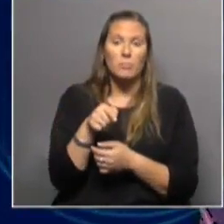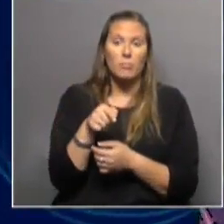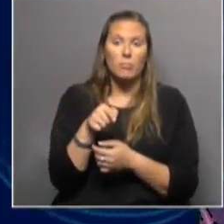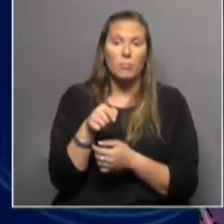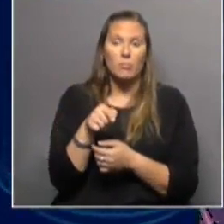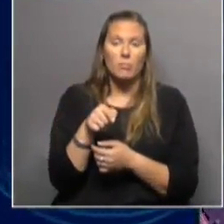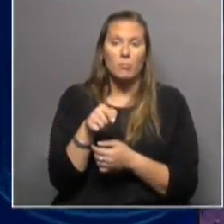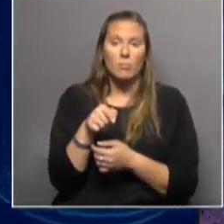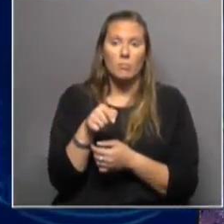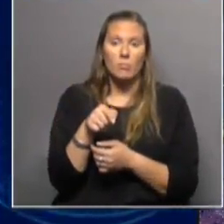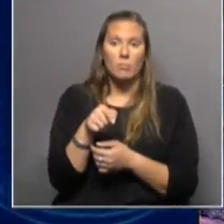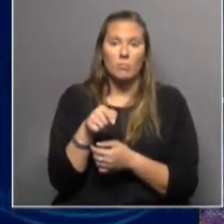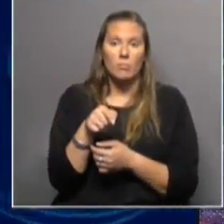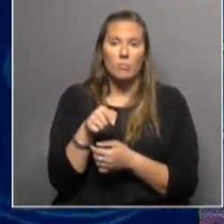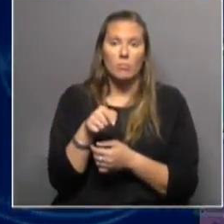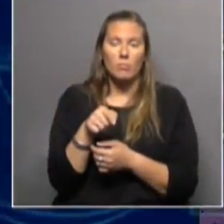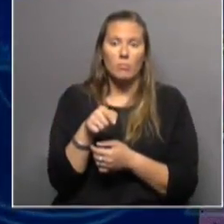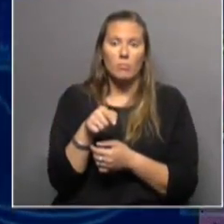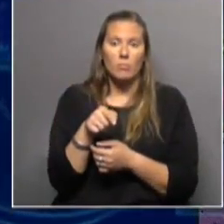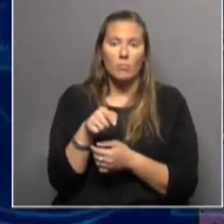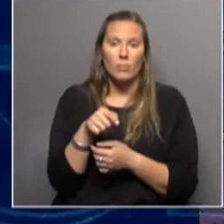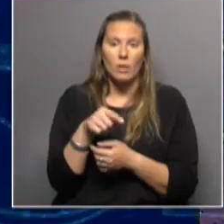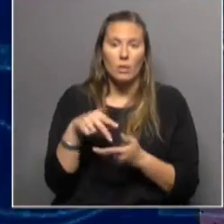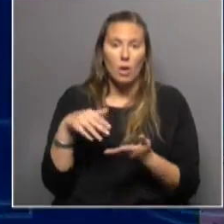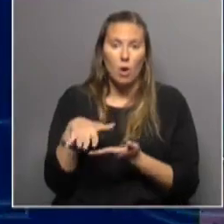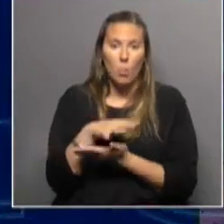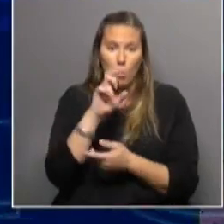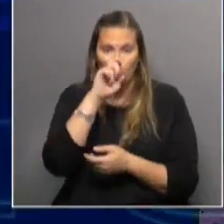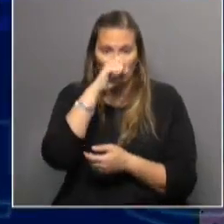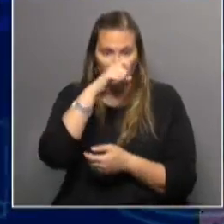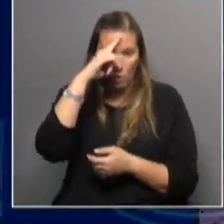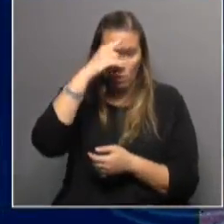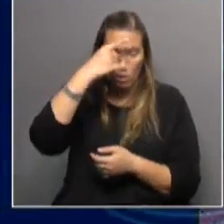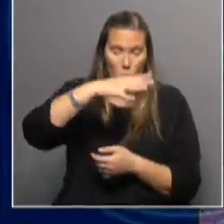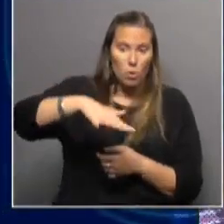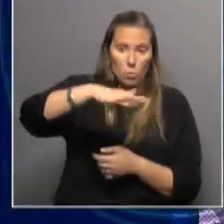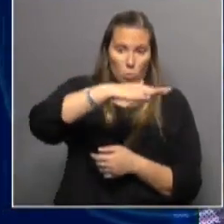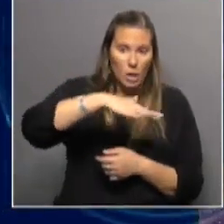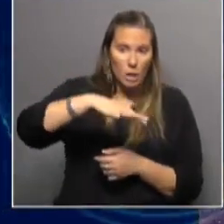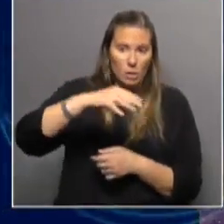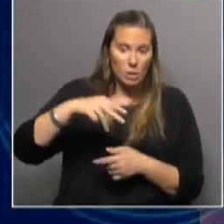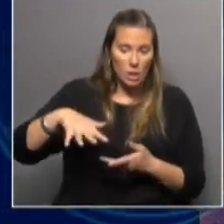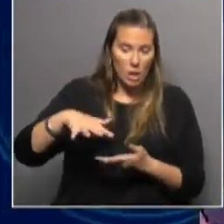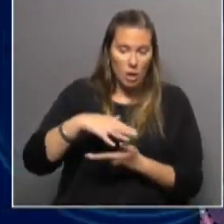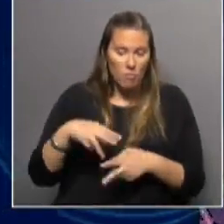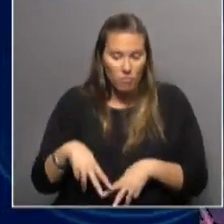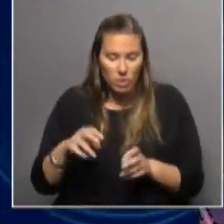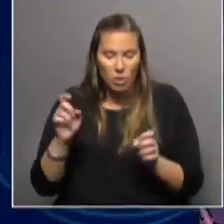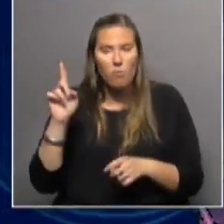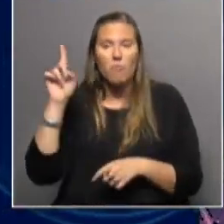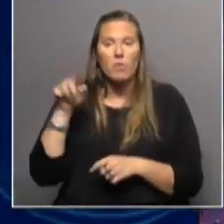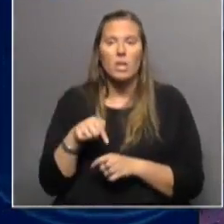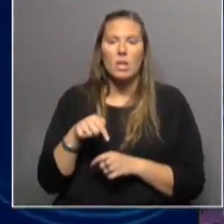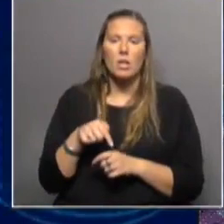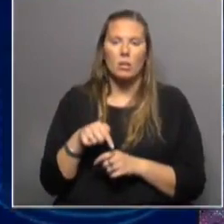que de la unidad de Montevideo rural del estudio de la unidad nace lo que